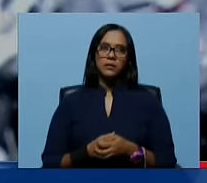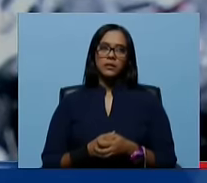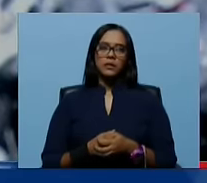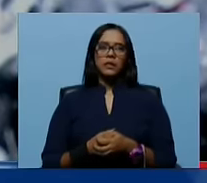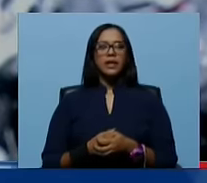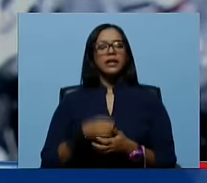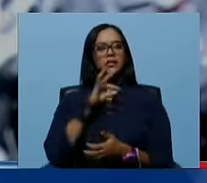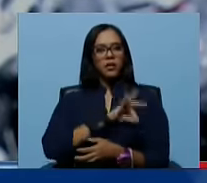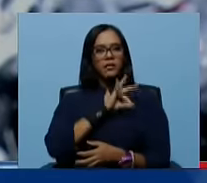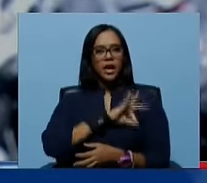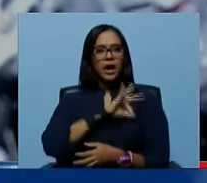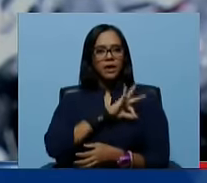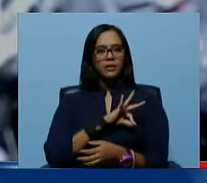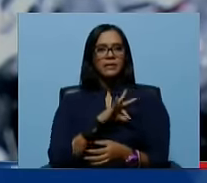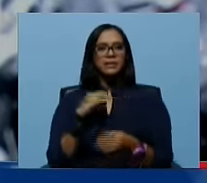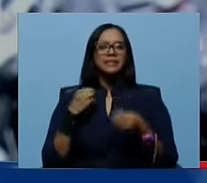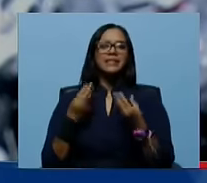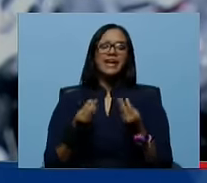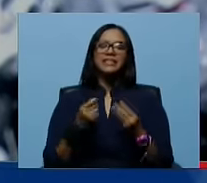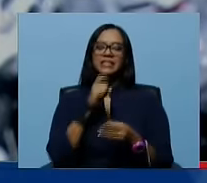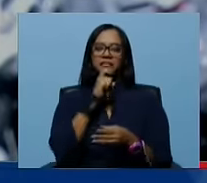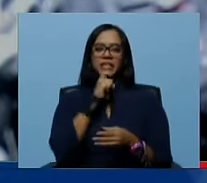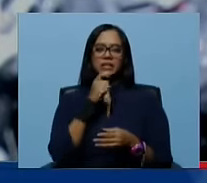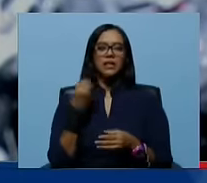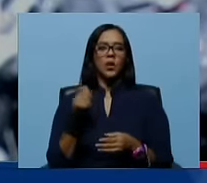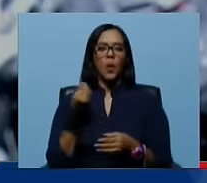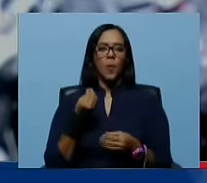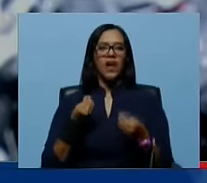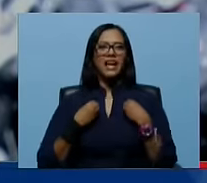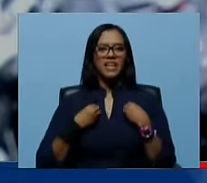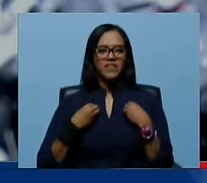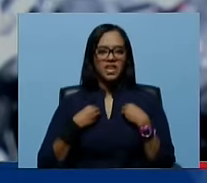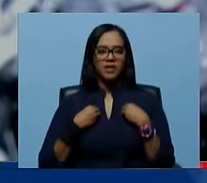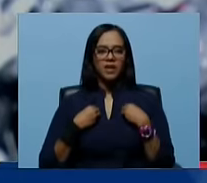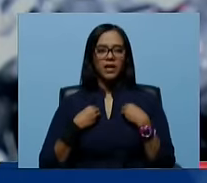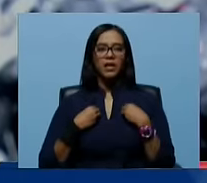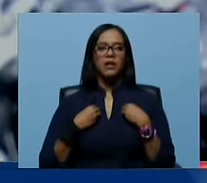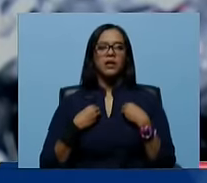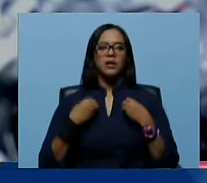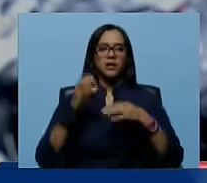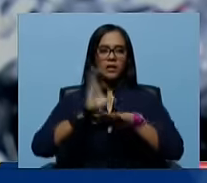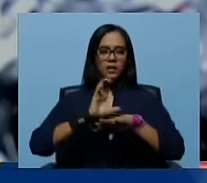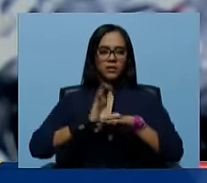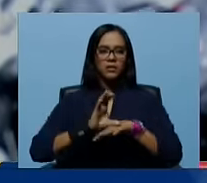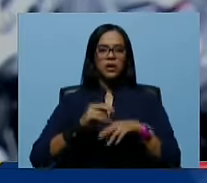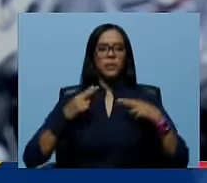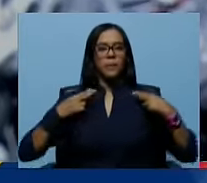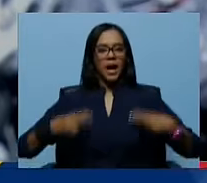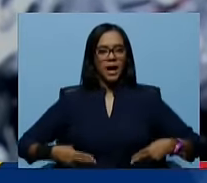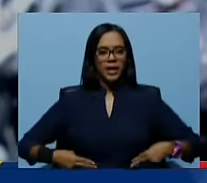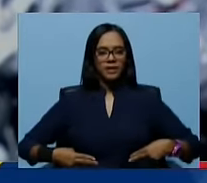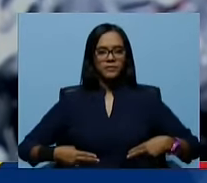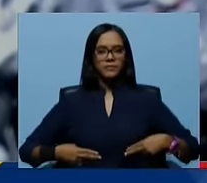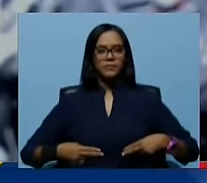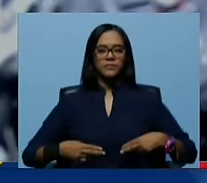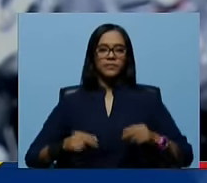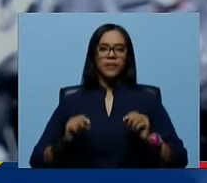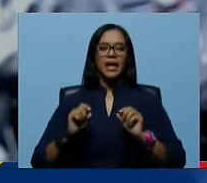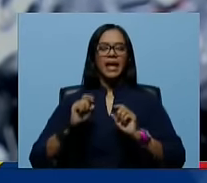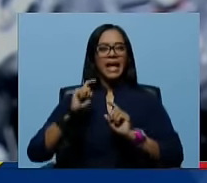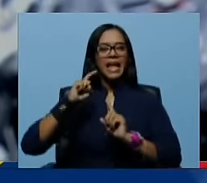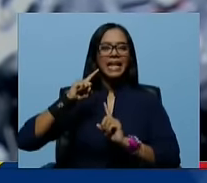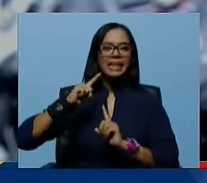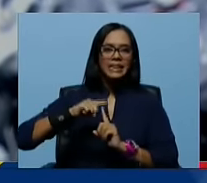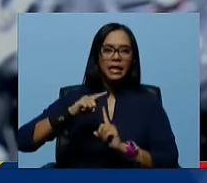en sociedades tan complejas como las que vive la civilización humana, el tipo de fenómenos, de delitos